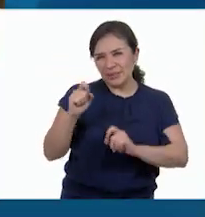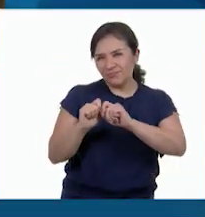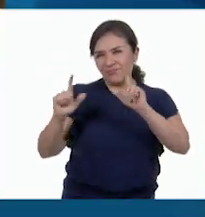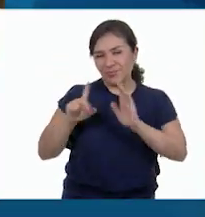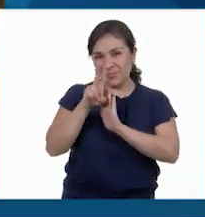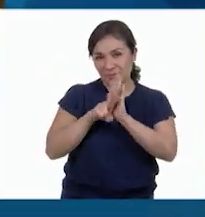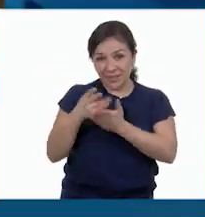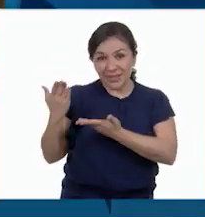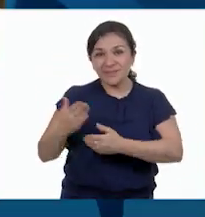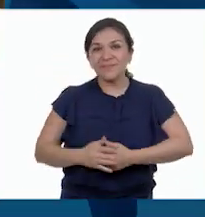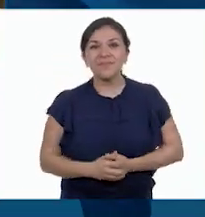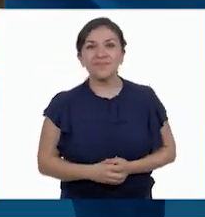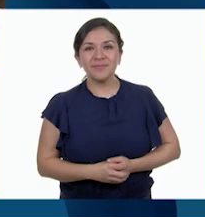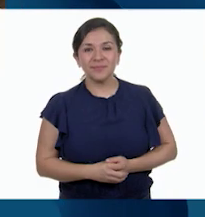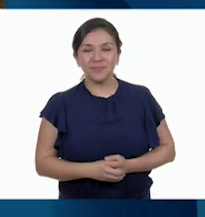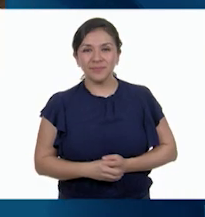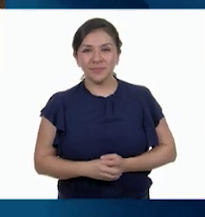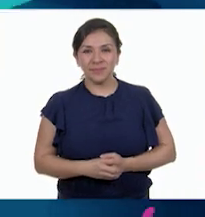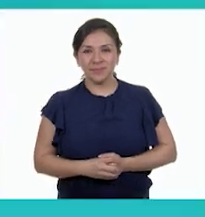siguiente video!